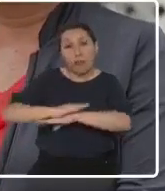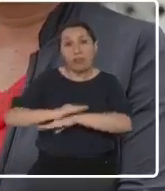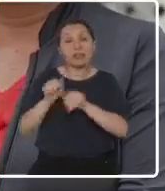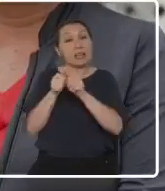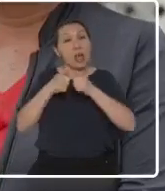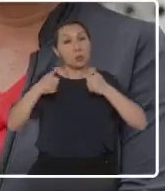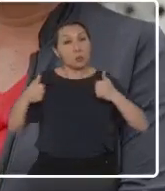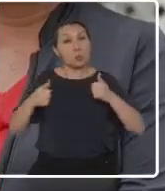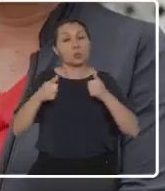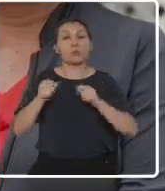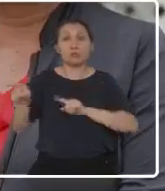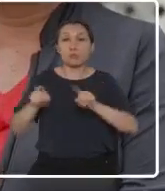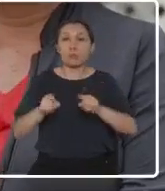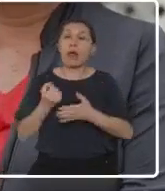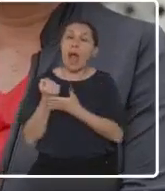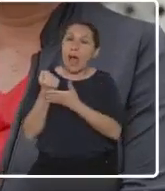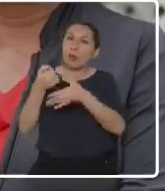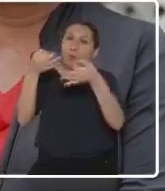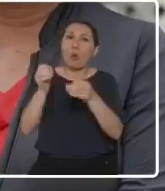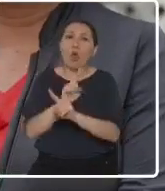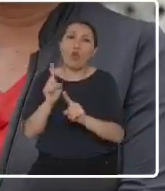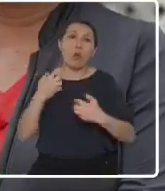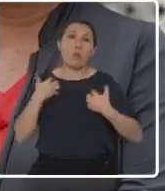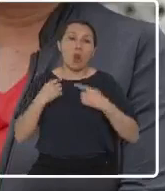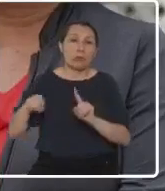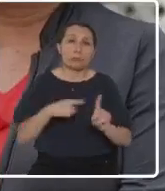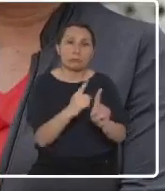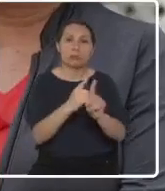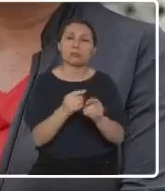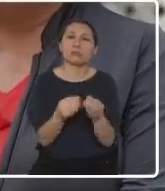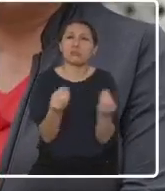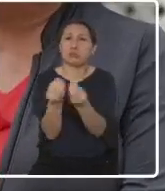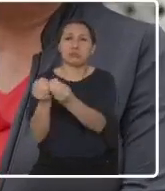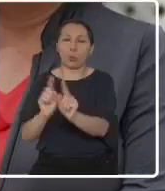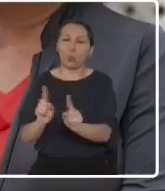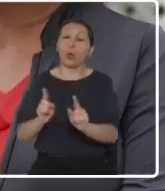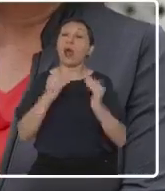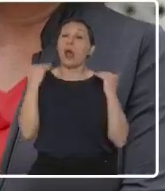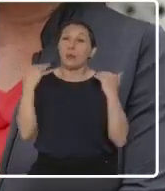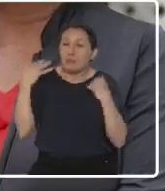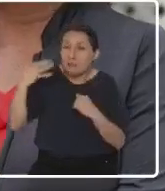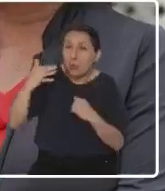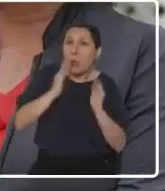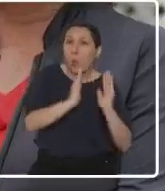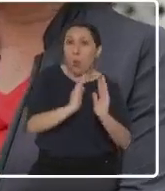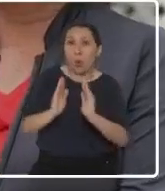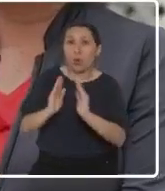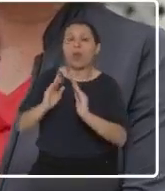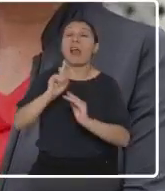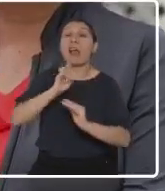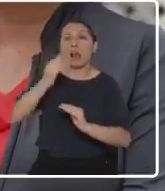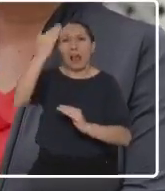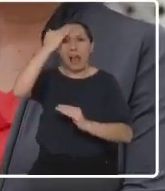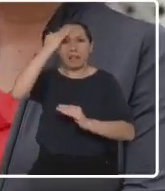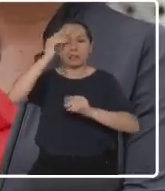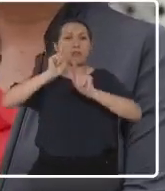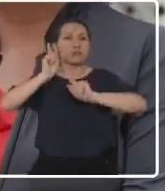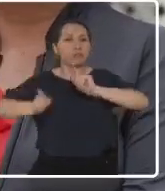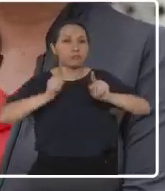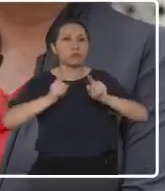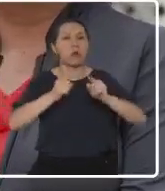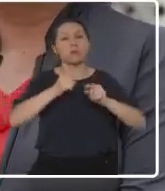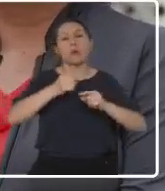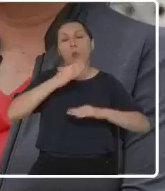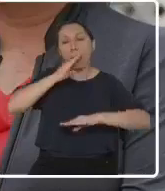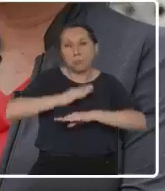de las autoridades para que la ayuda sea efectivamente ayuda y no estorbo. Esto es importante hacerlo de manera ordenada y con cadena de mando. Por eso